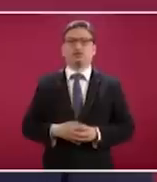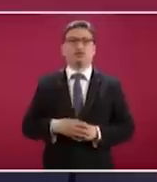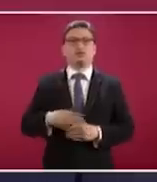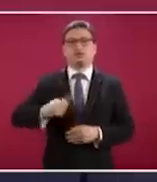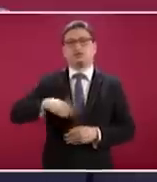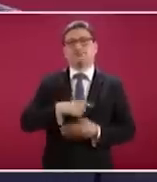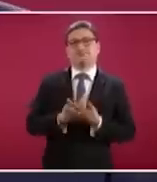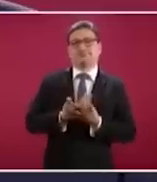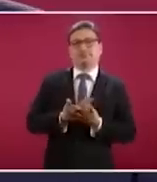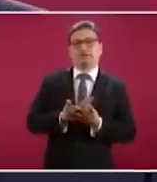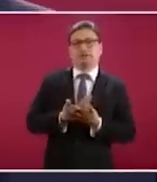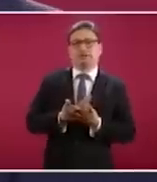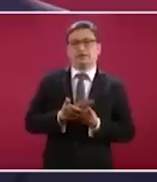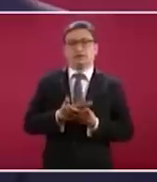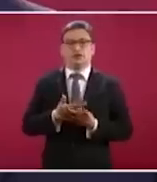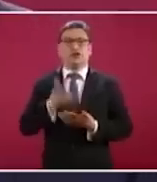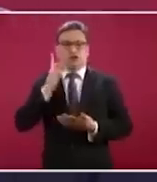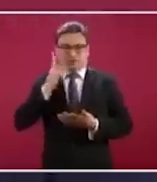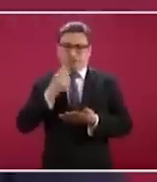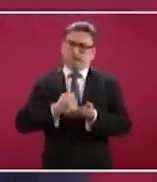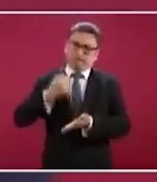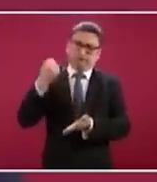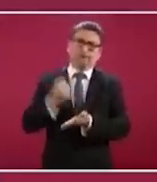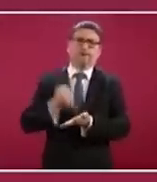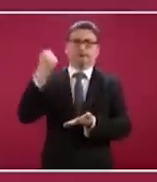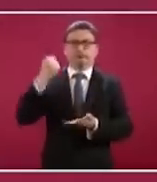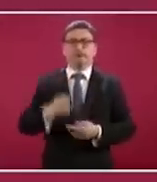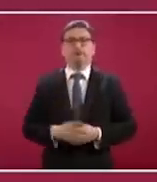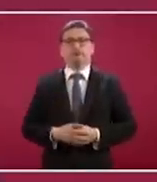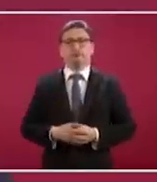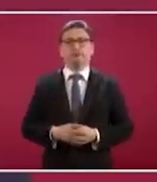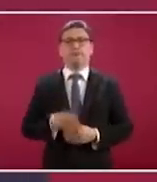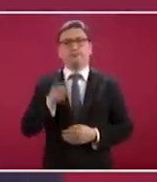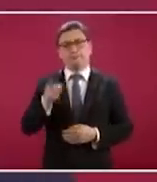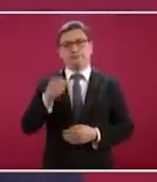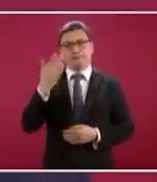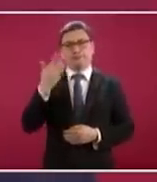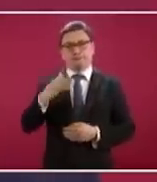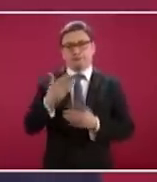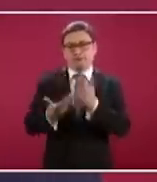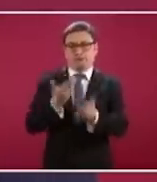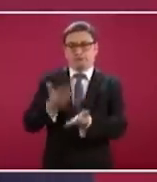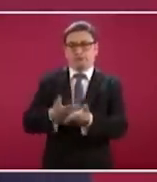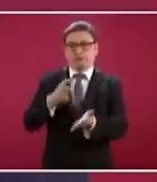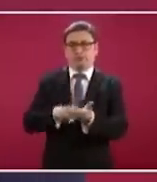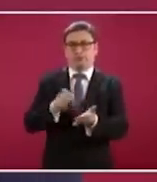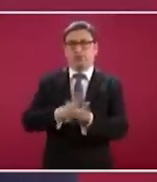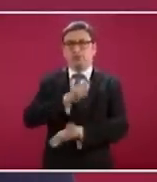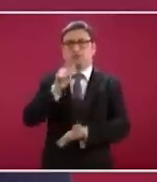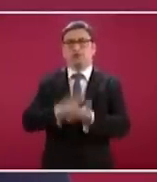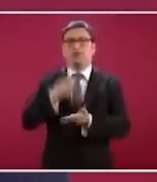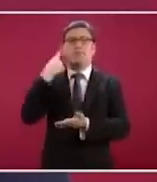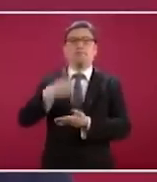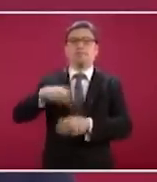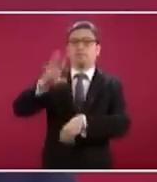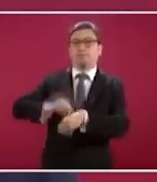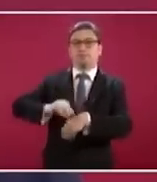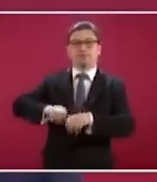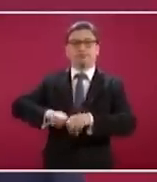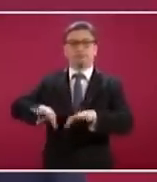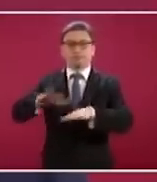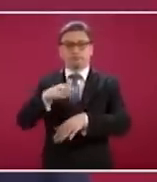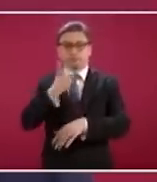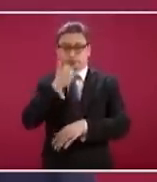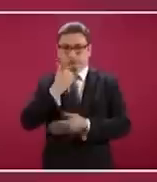Estamos esperando la aprobación de esta nueva ley de amnistía y van